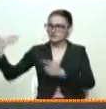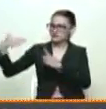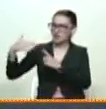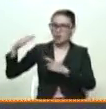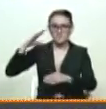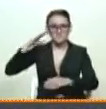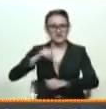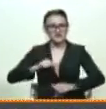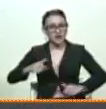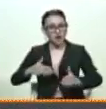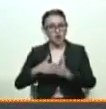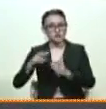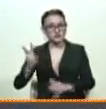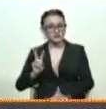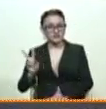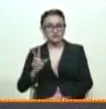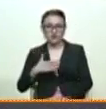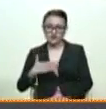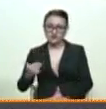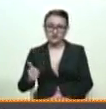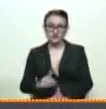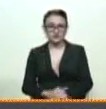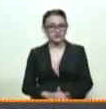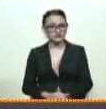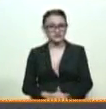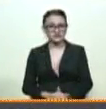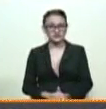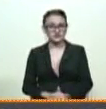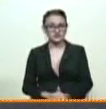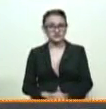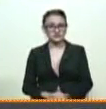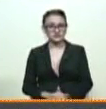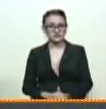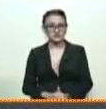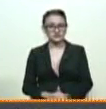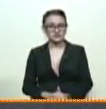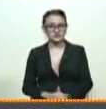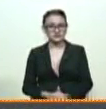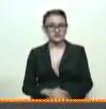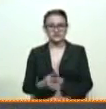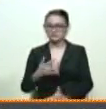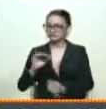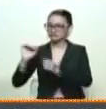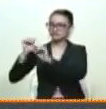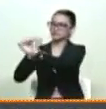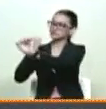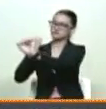militar contra Venezuela y tiene todo nuestro rechazo.